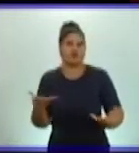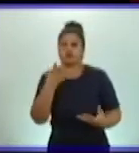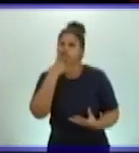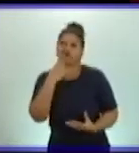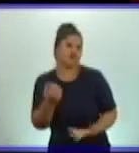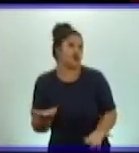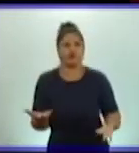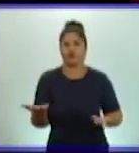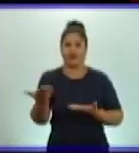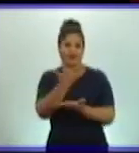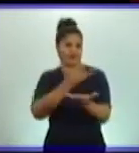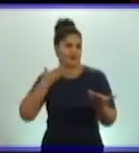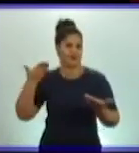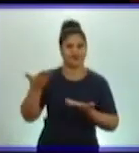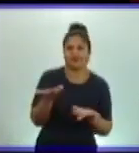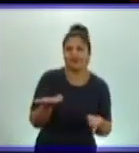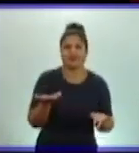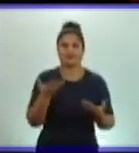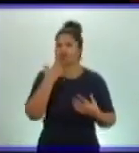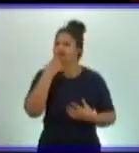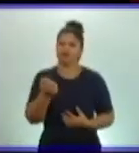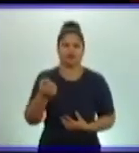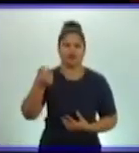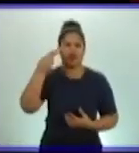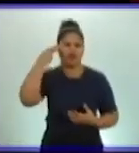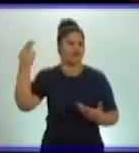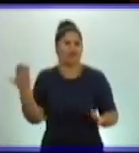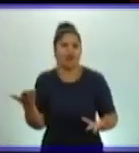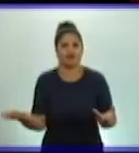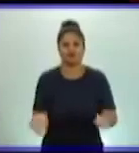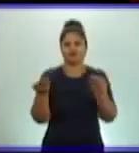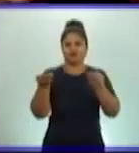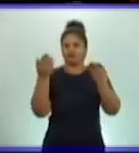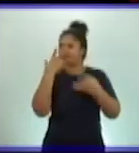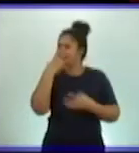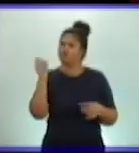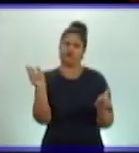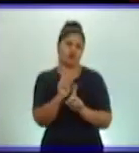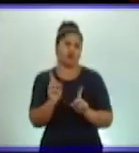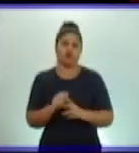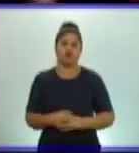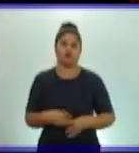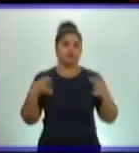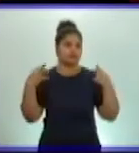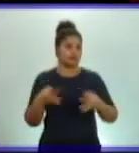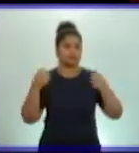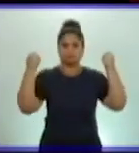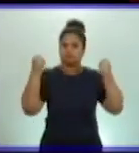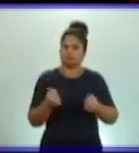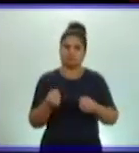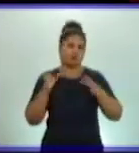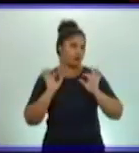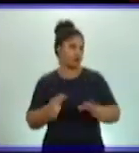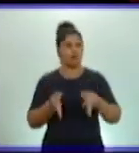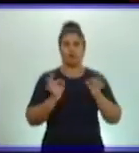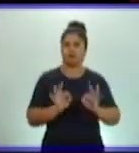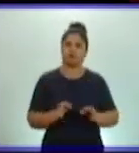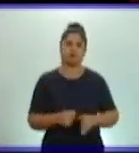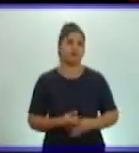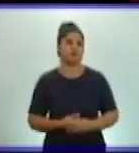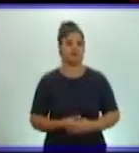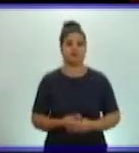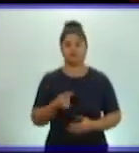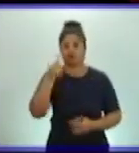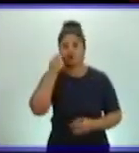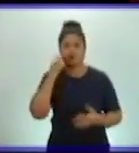atreven, que siempre están limitadas en su zona de confort y no se dan cuenta que la vida es mucho más, que cuando uno se atreve a ir a la